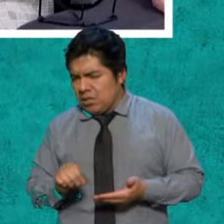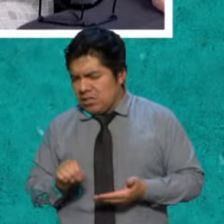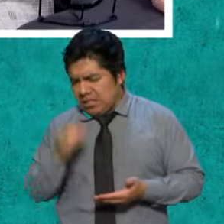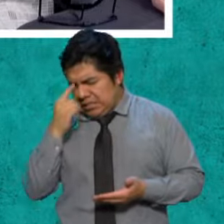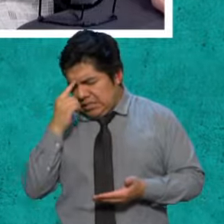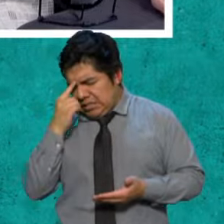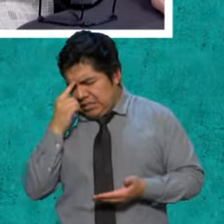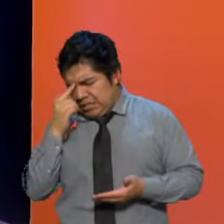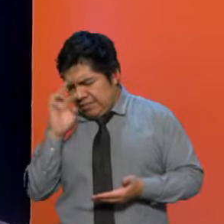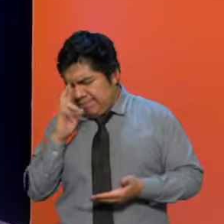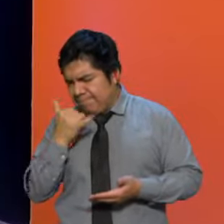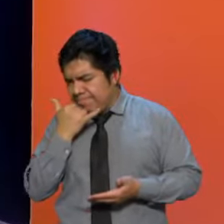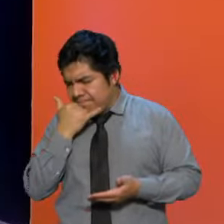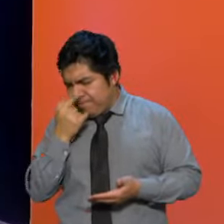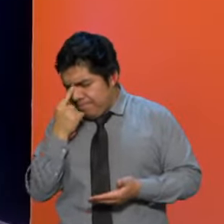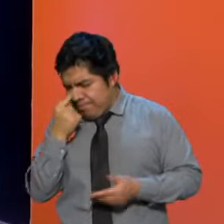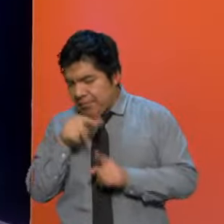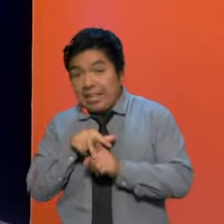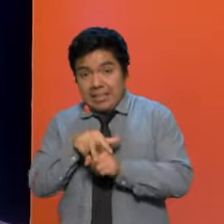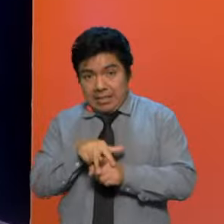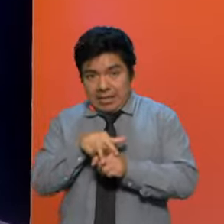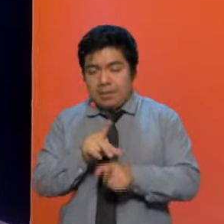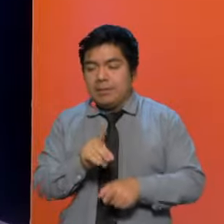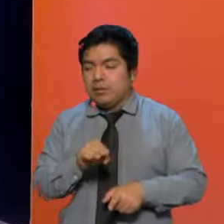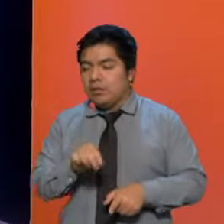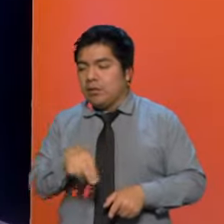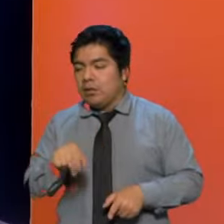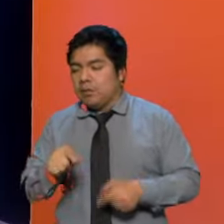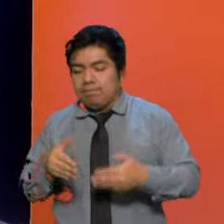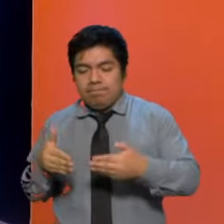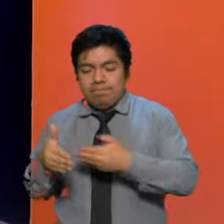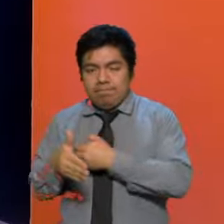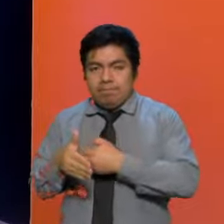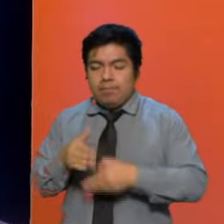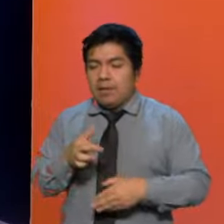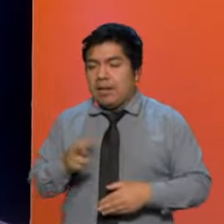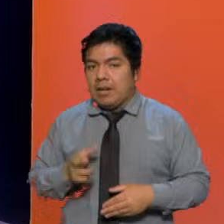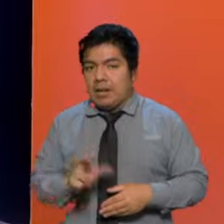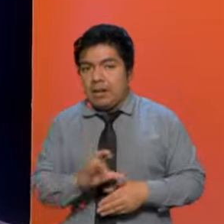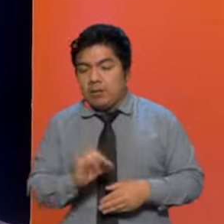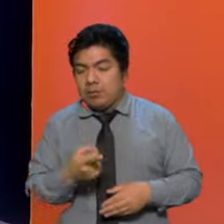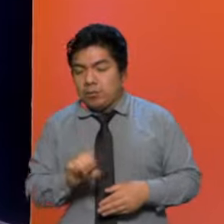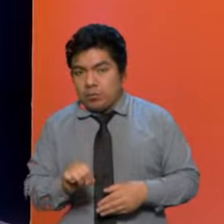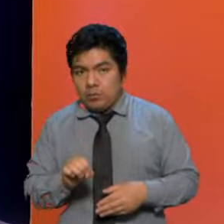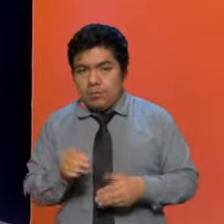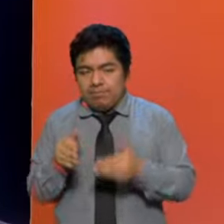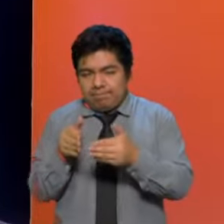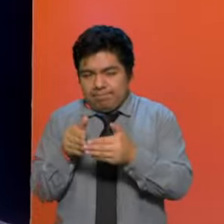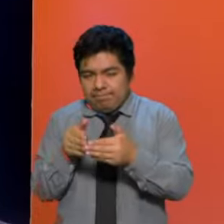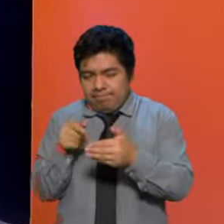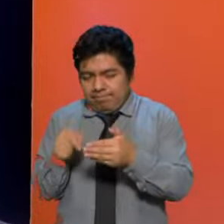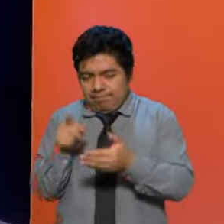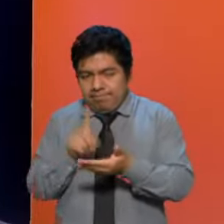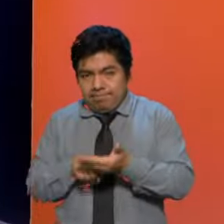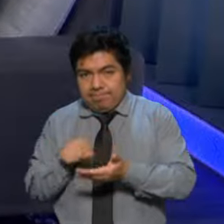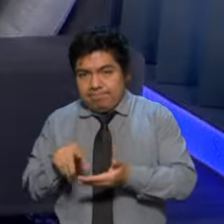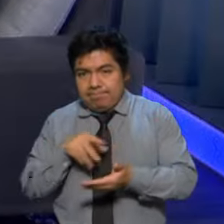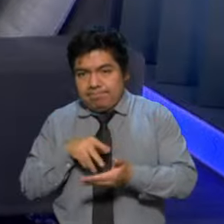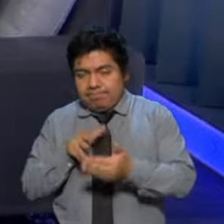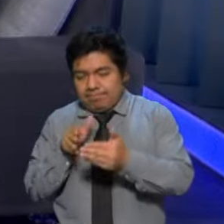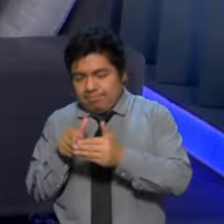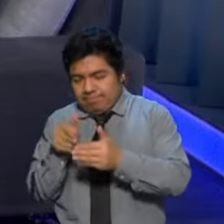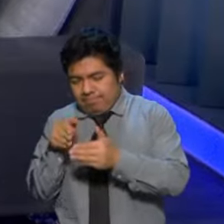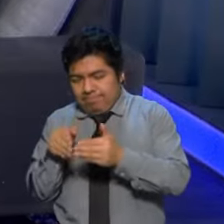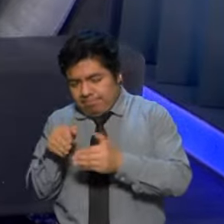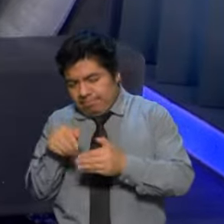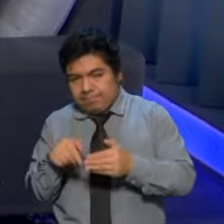en División del Norte. Ajá. Y cruza con Río Churubusco. Abusados. Una esquinita ahí. En la esquinita de Río Churubusco y